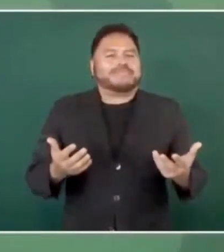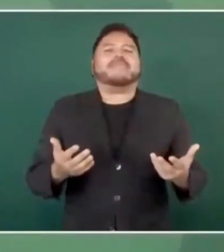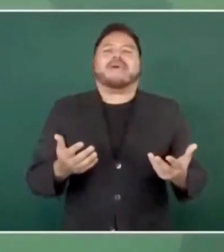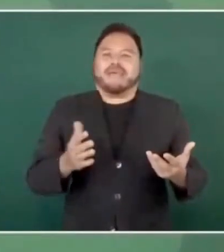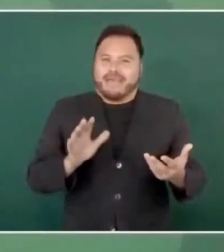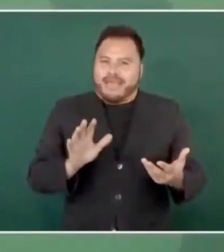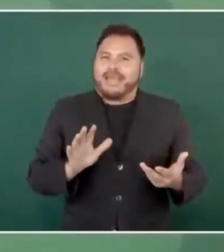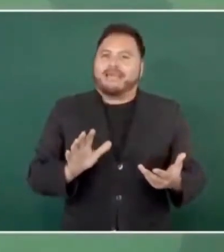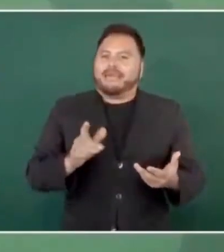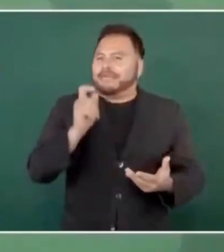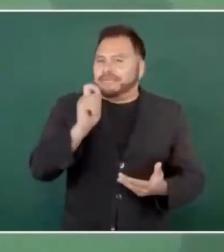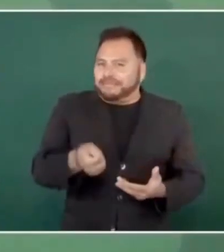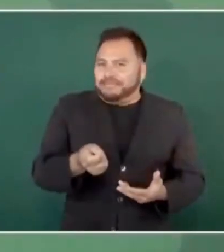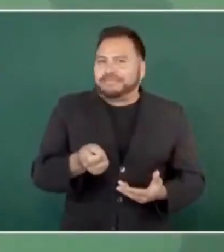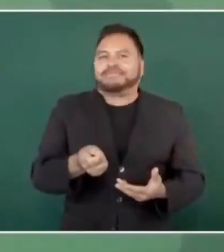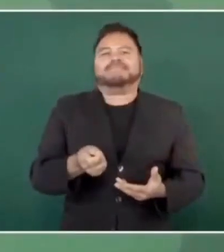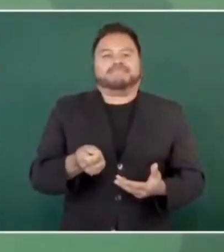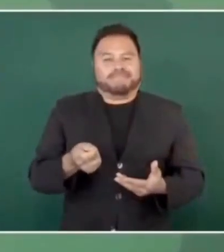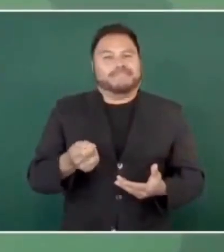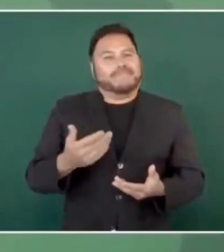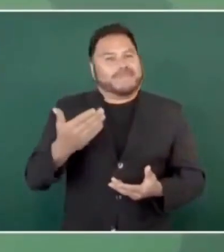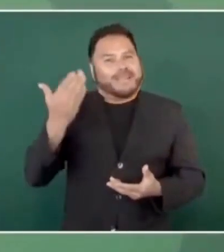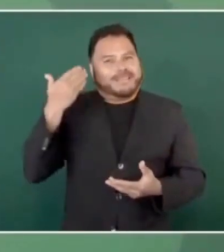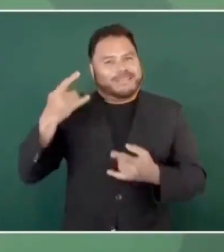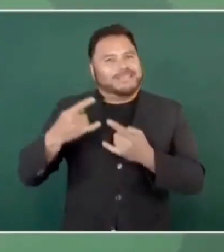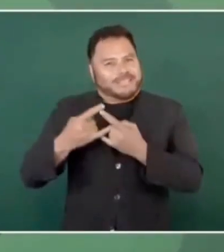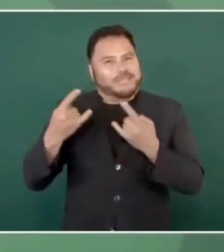con nuestro pasado,